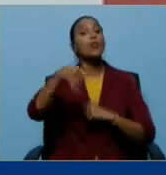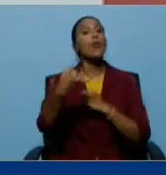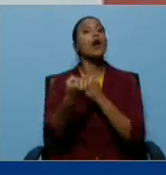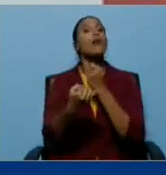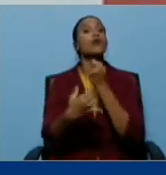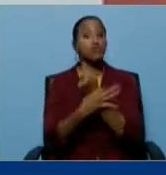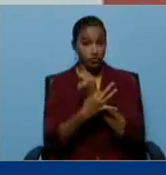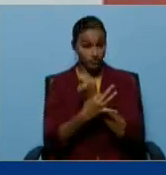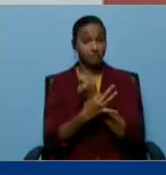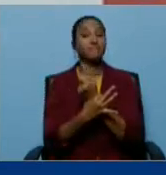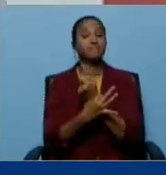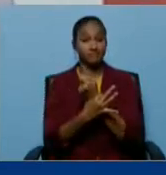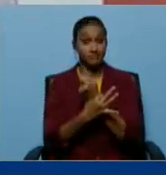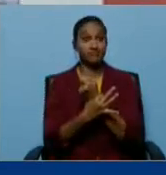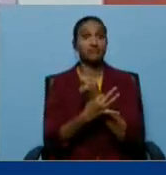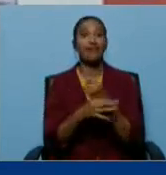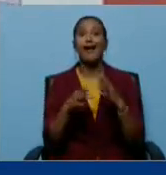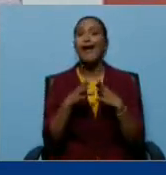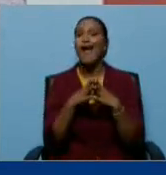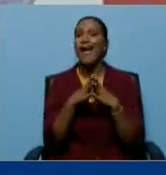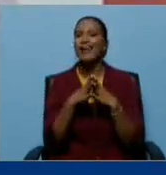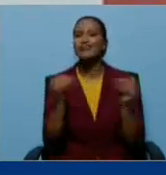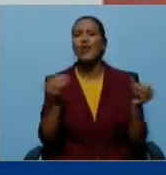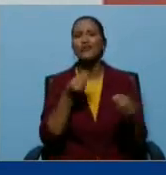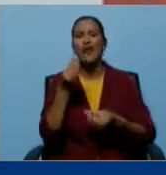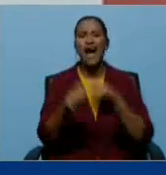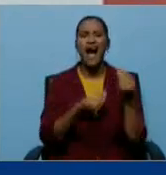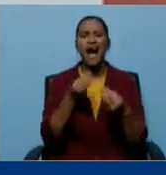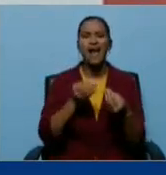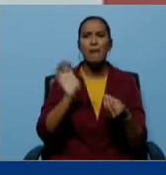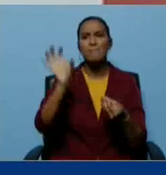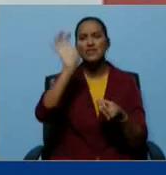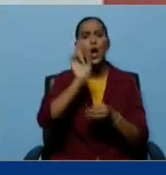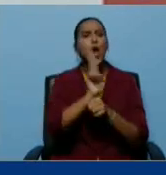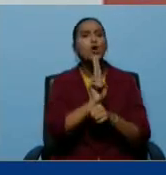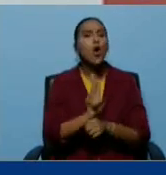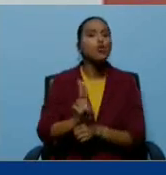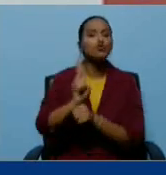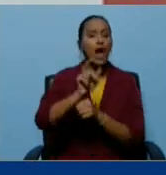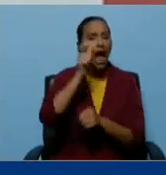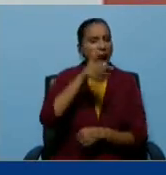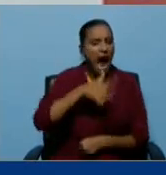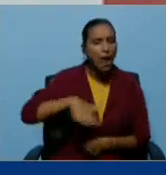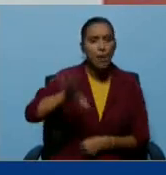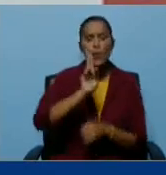harán como hicieron en todos los intentos de golpe. Los usaron y luego